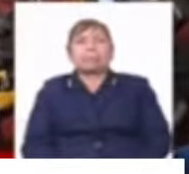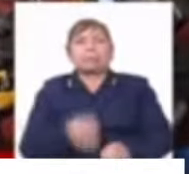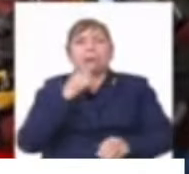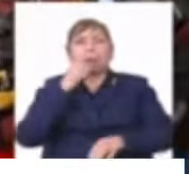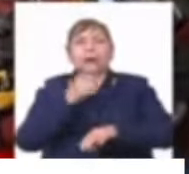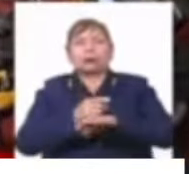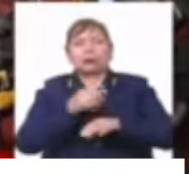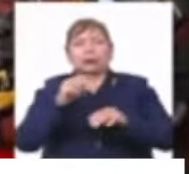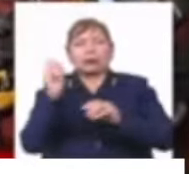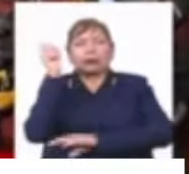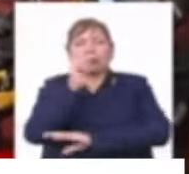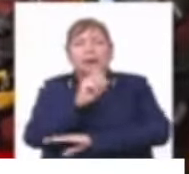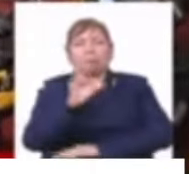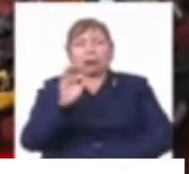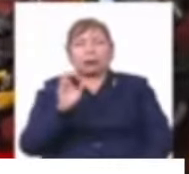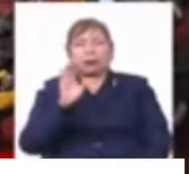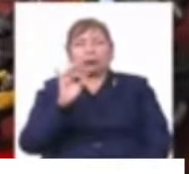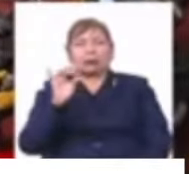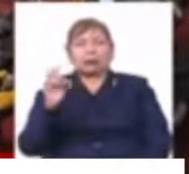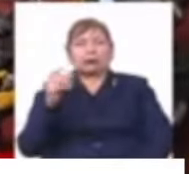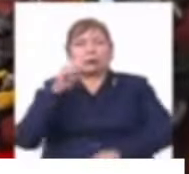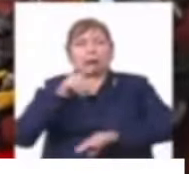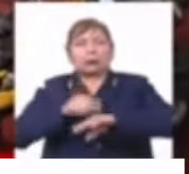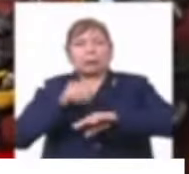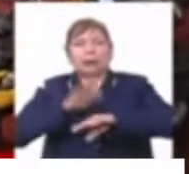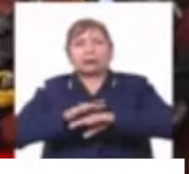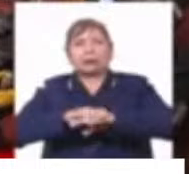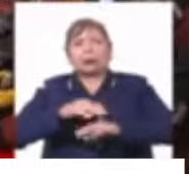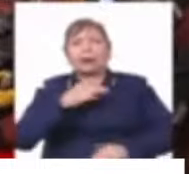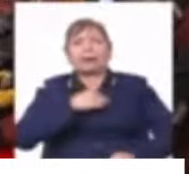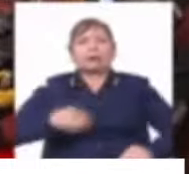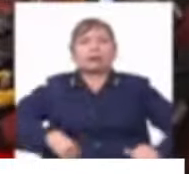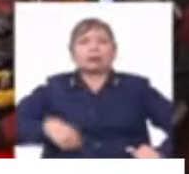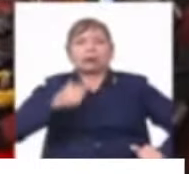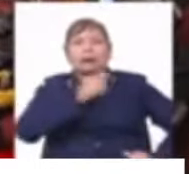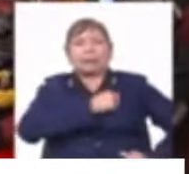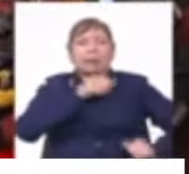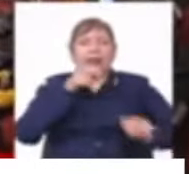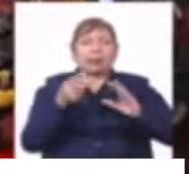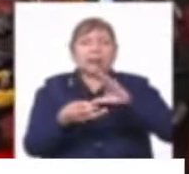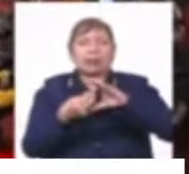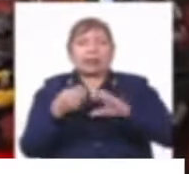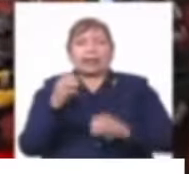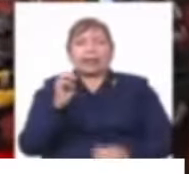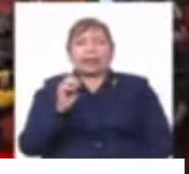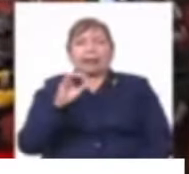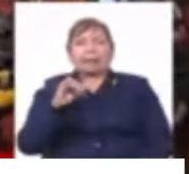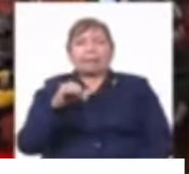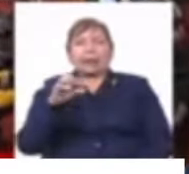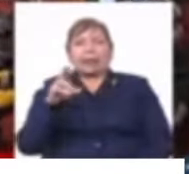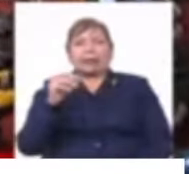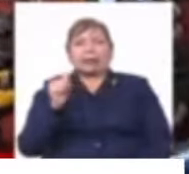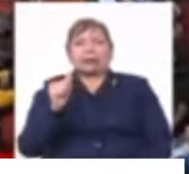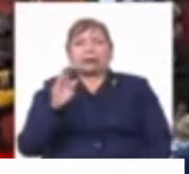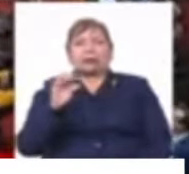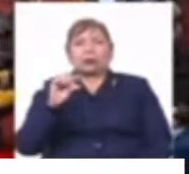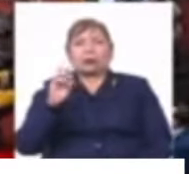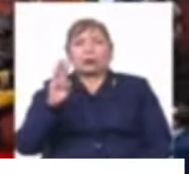Moción de orden del día 9097. Interpelación al ministro de Defensa y Energía, señor Óscar Electo Vera